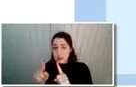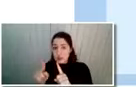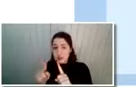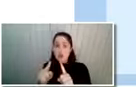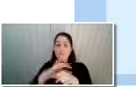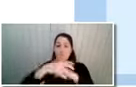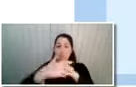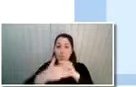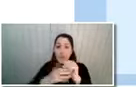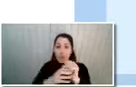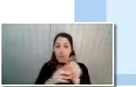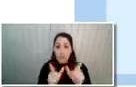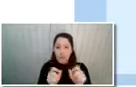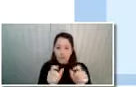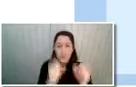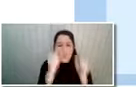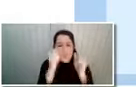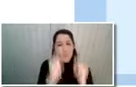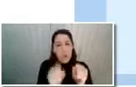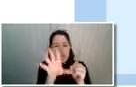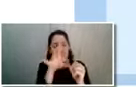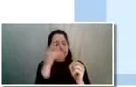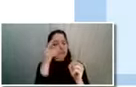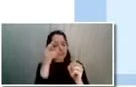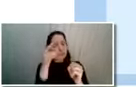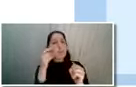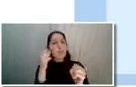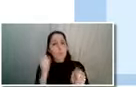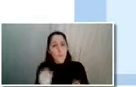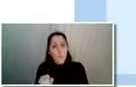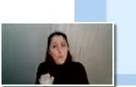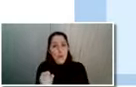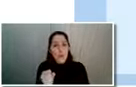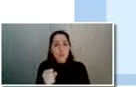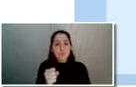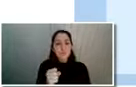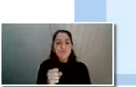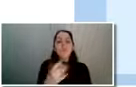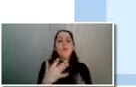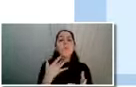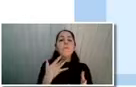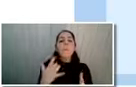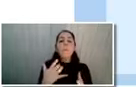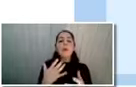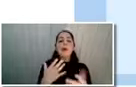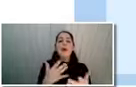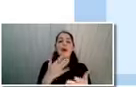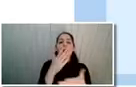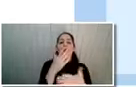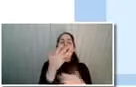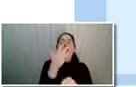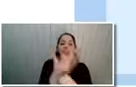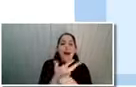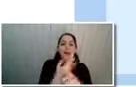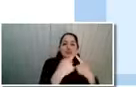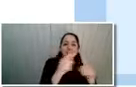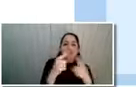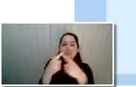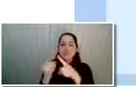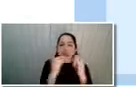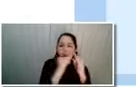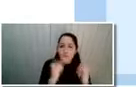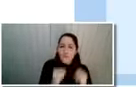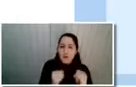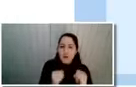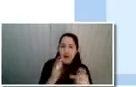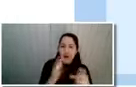tienen el fragmento del genoma del virus y un fluoróforo distinto asociado. La gracia es que cuando este fluoróforo